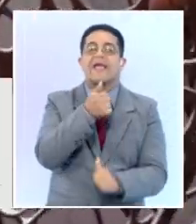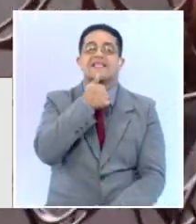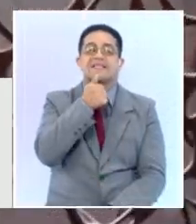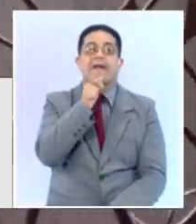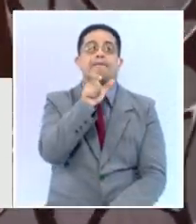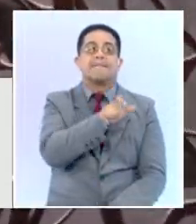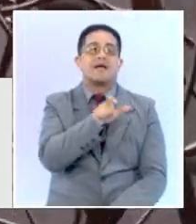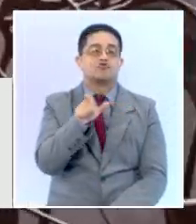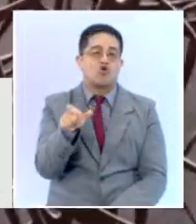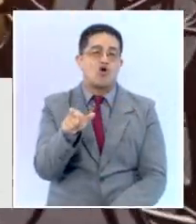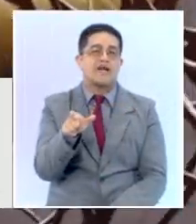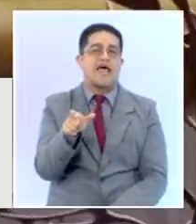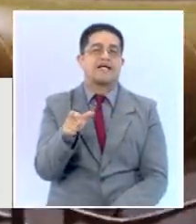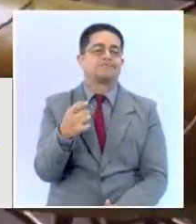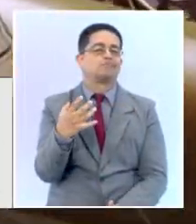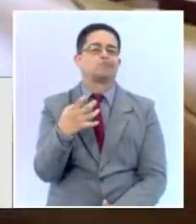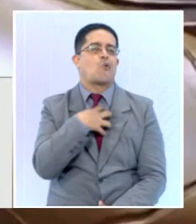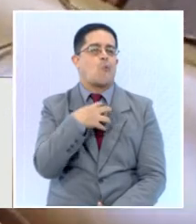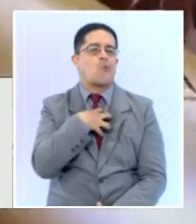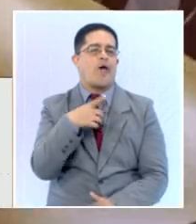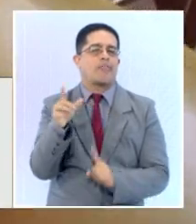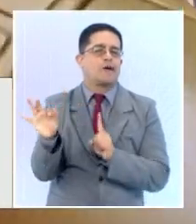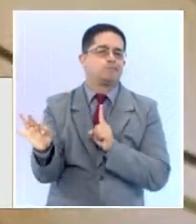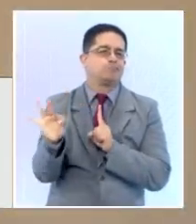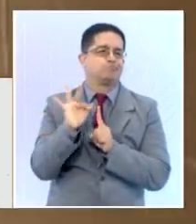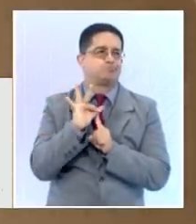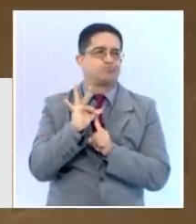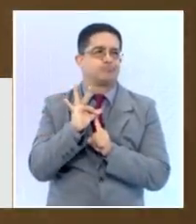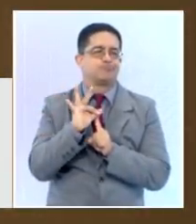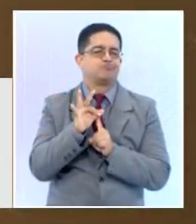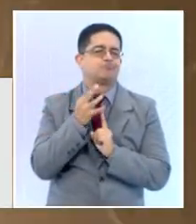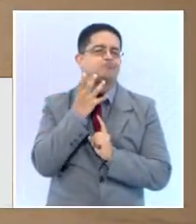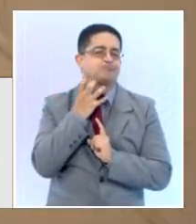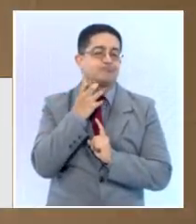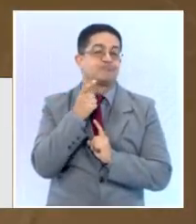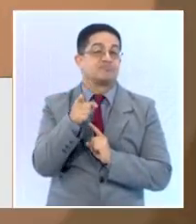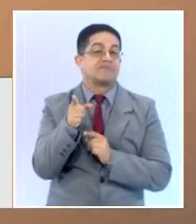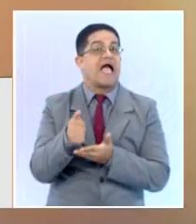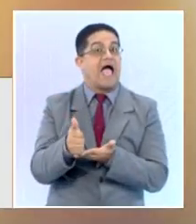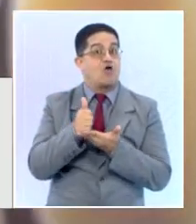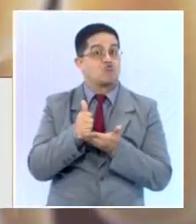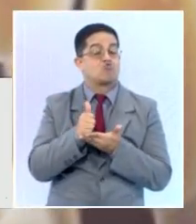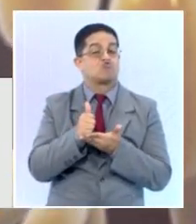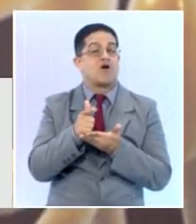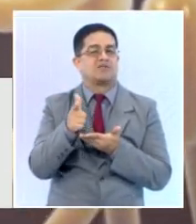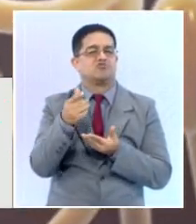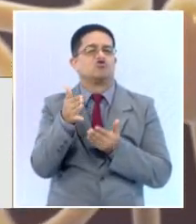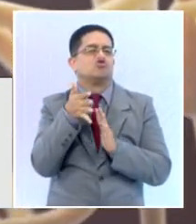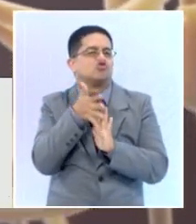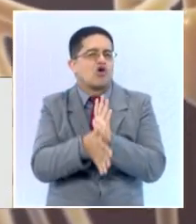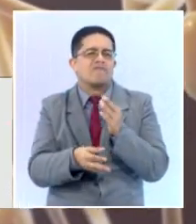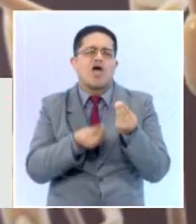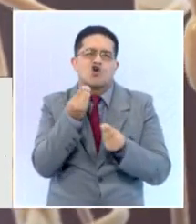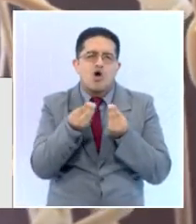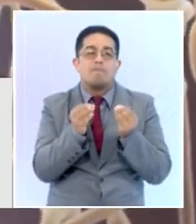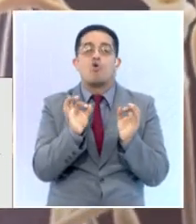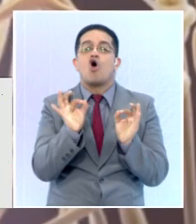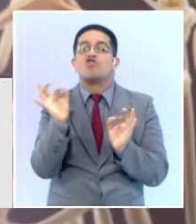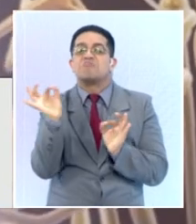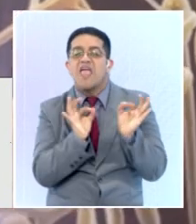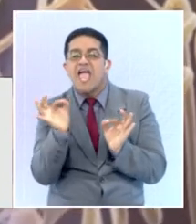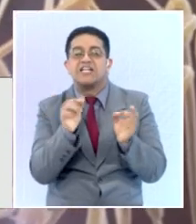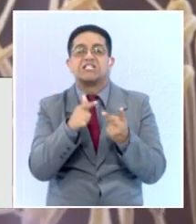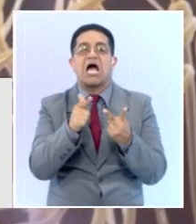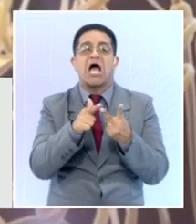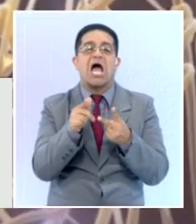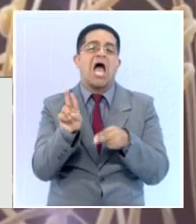predispuestas a ciertas afecciones siendo útil para tomar decisiones sobre la atención médica dieta y estilo de vida